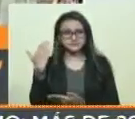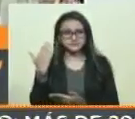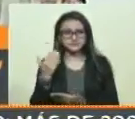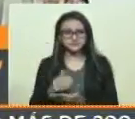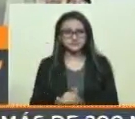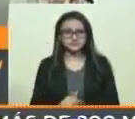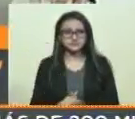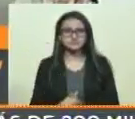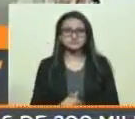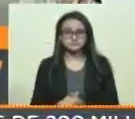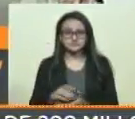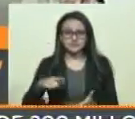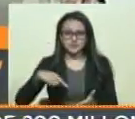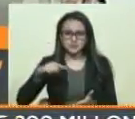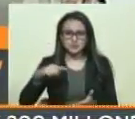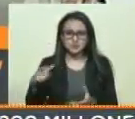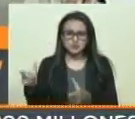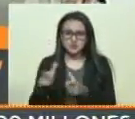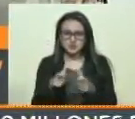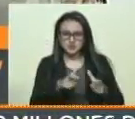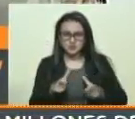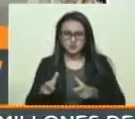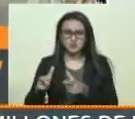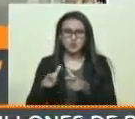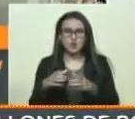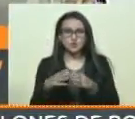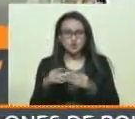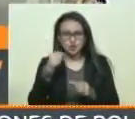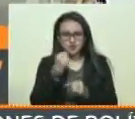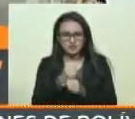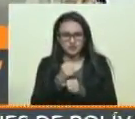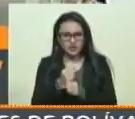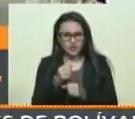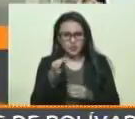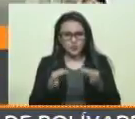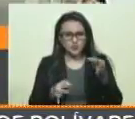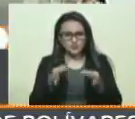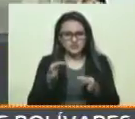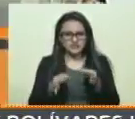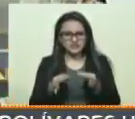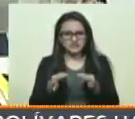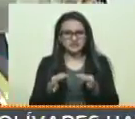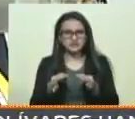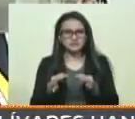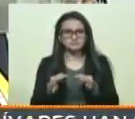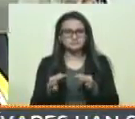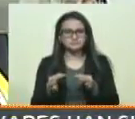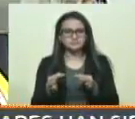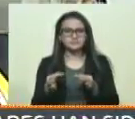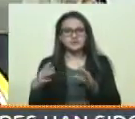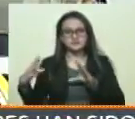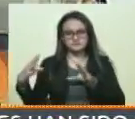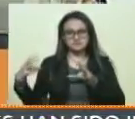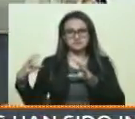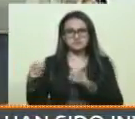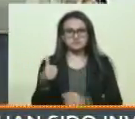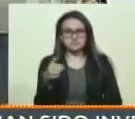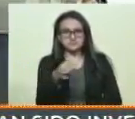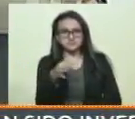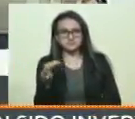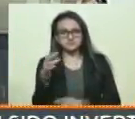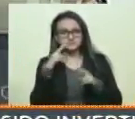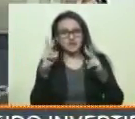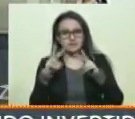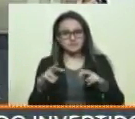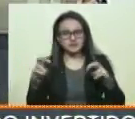una importante reunión con todos los operadores de justicia y mantener las coordinaciones necesarias en el marco de la